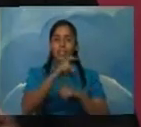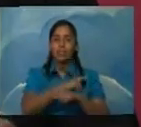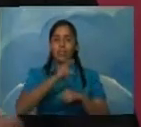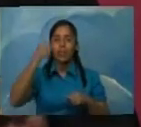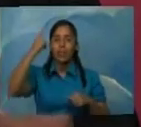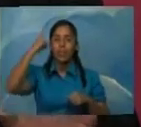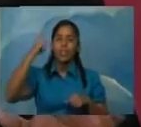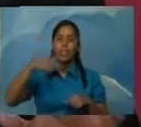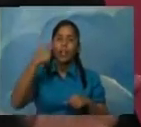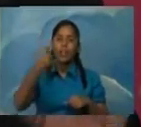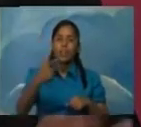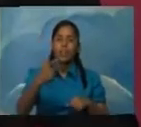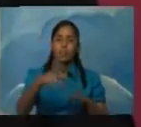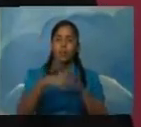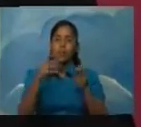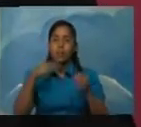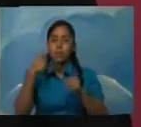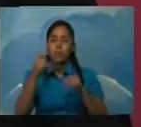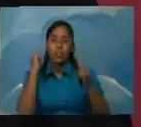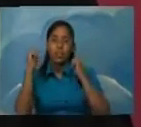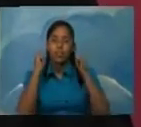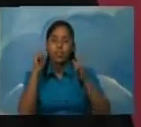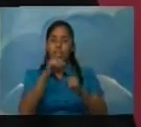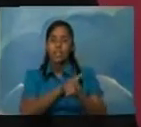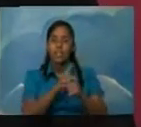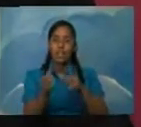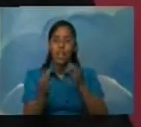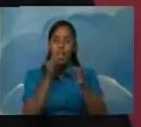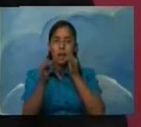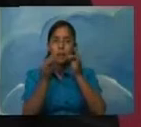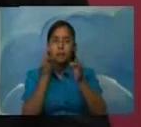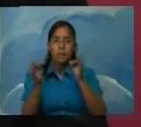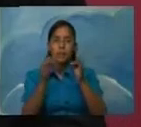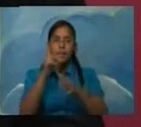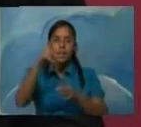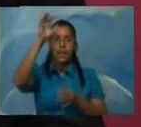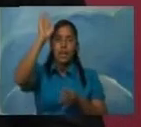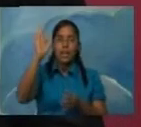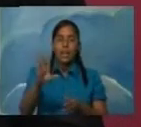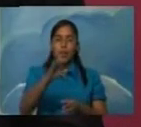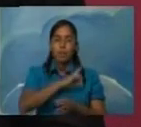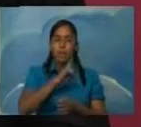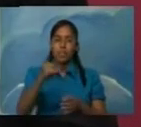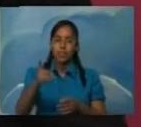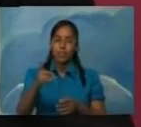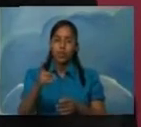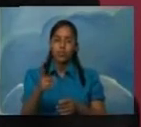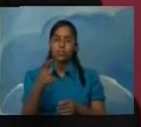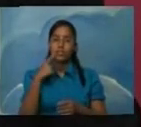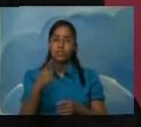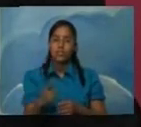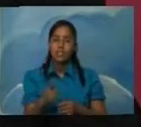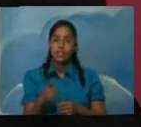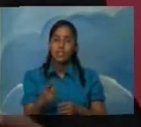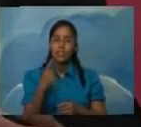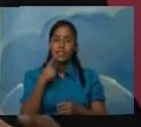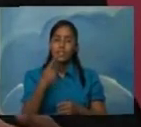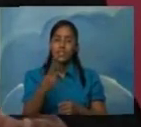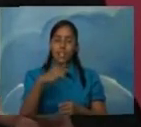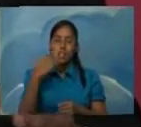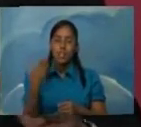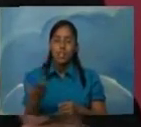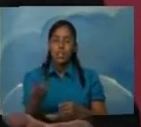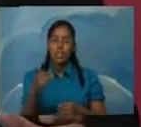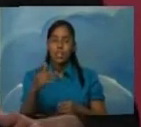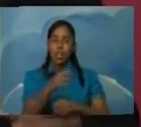días después de la fiesta de la Pascua, que explicaba el pastor Puerta. Él decía de que